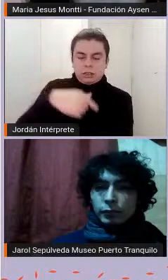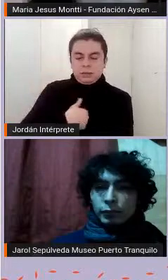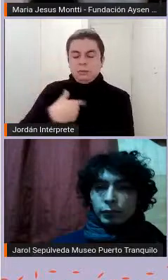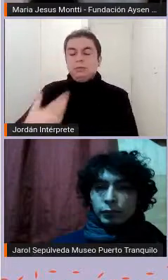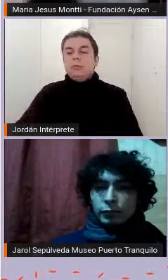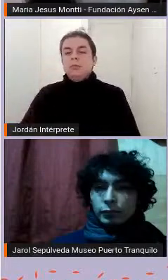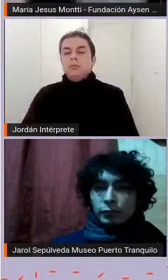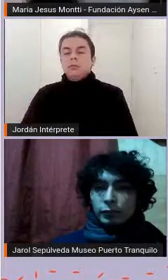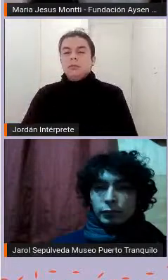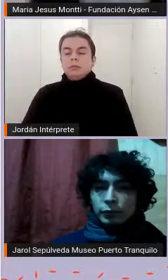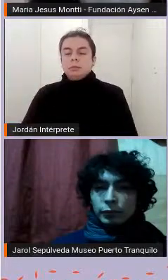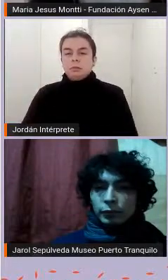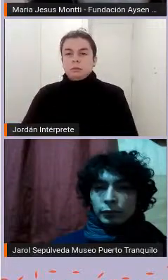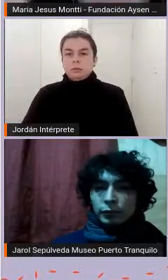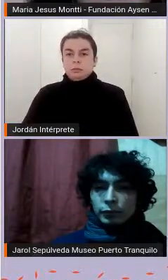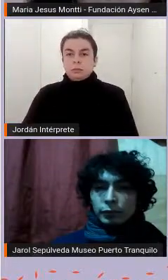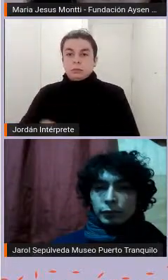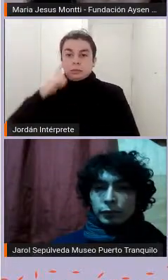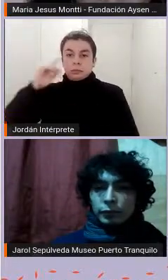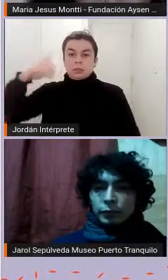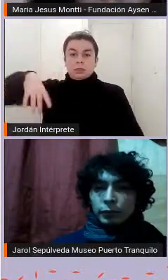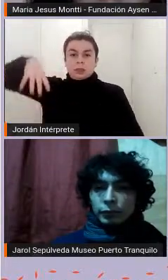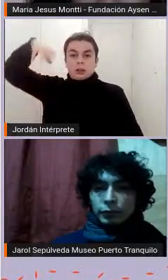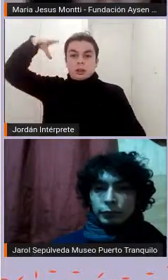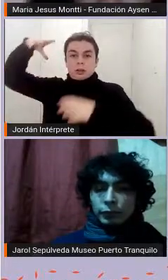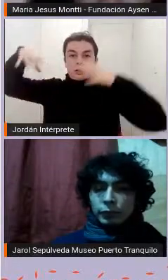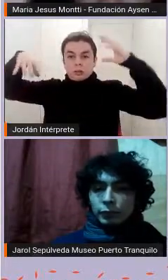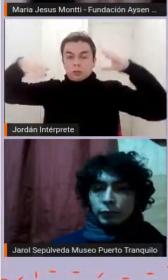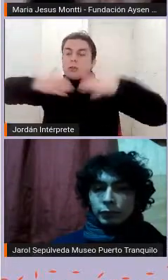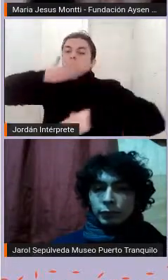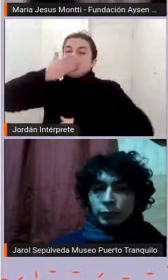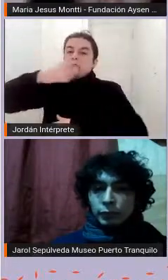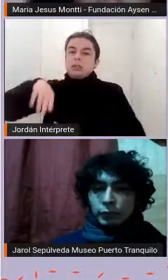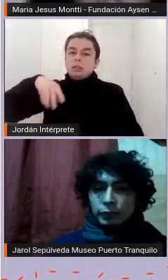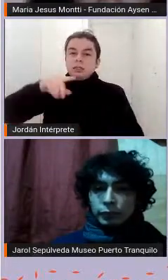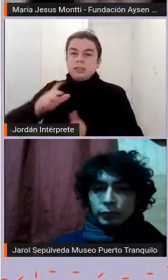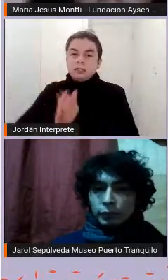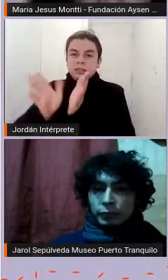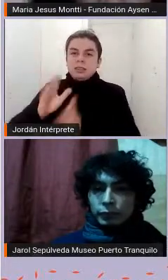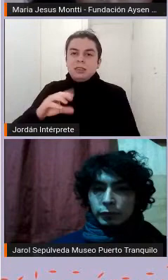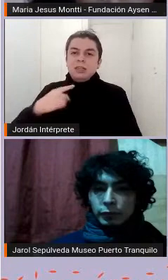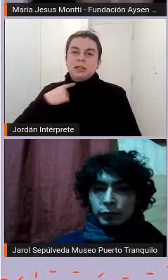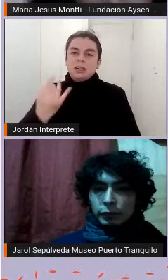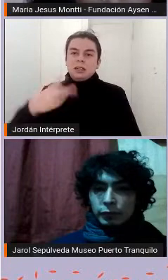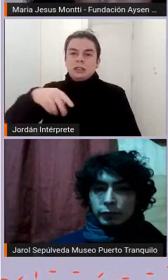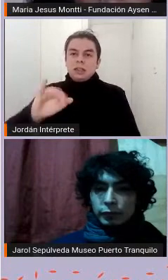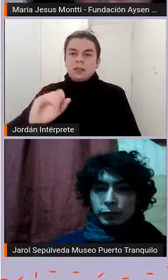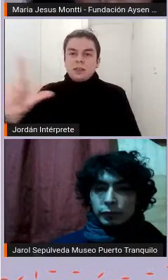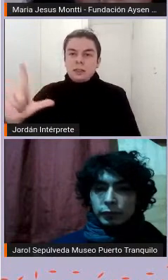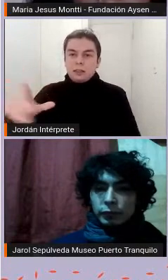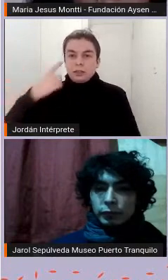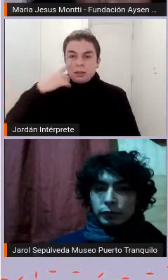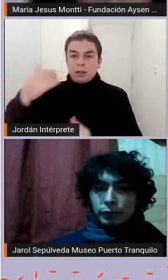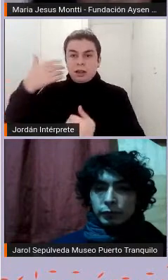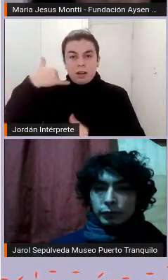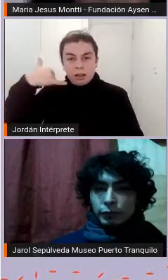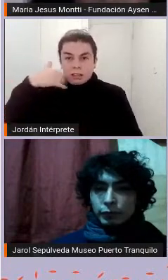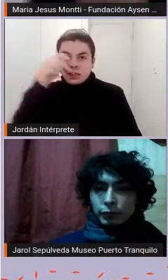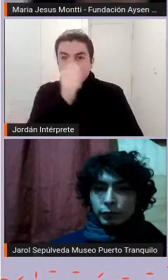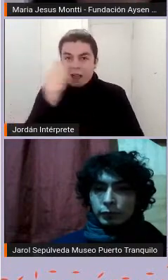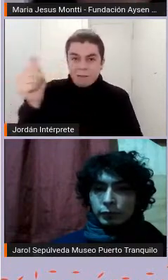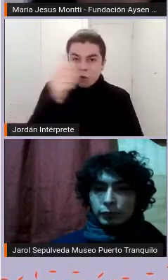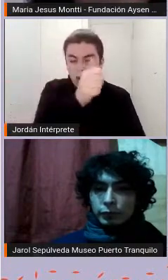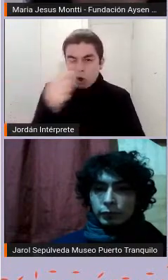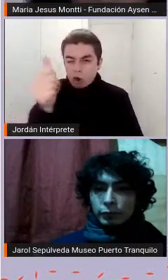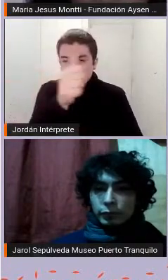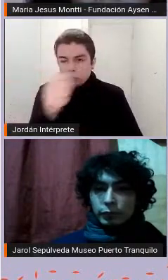Bueno, ese es el San Quintín, lo que les comentaba Harold. Todas estas son imágenes de celular